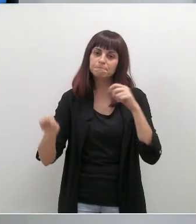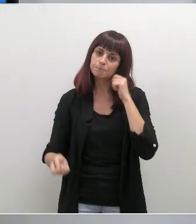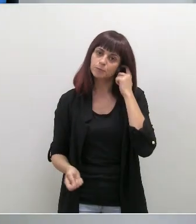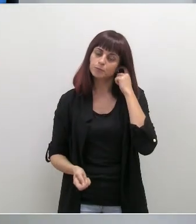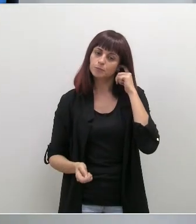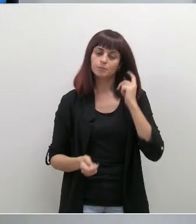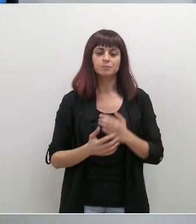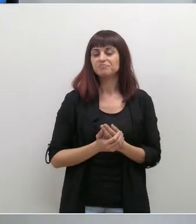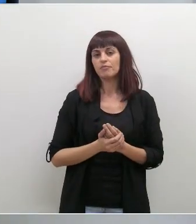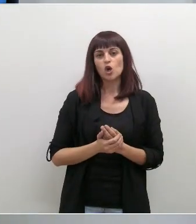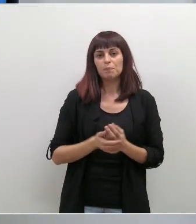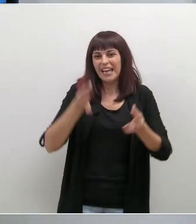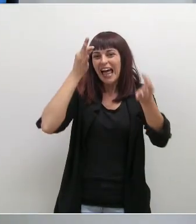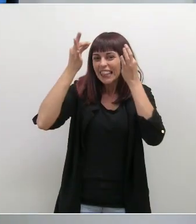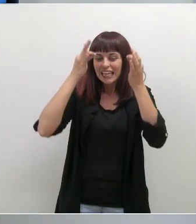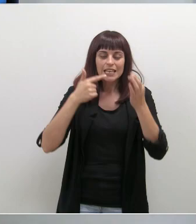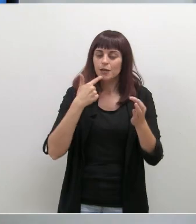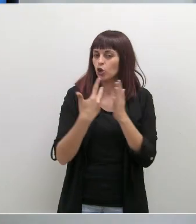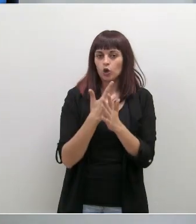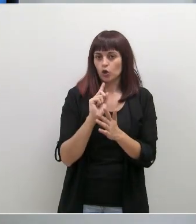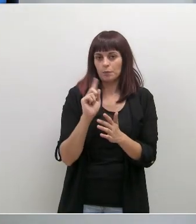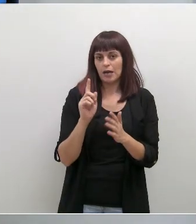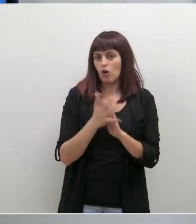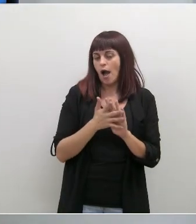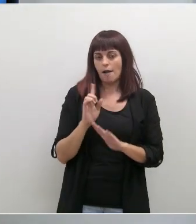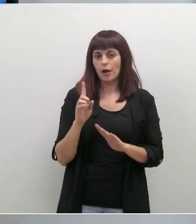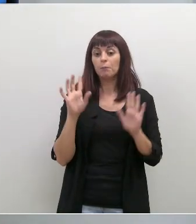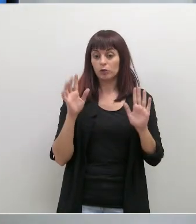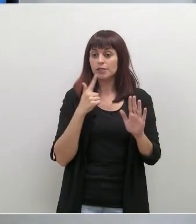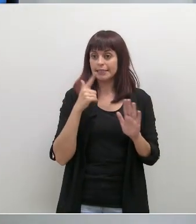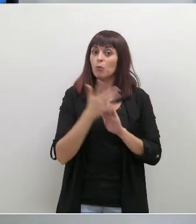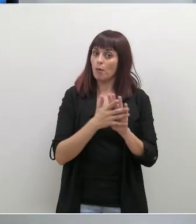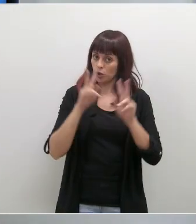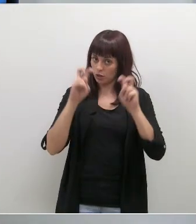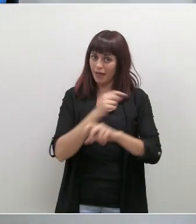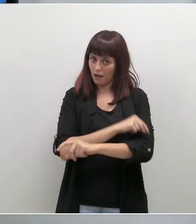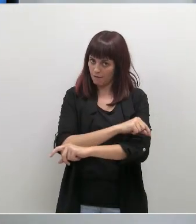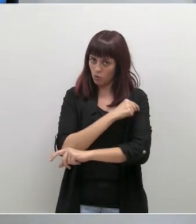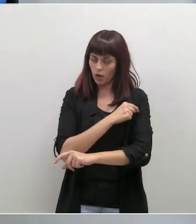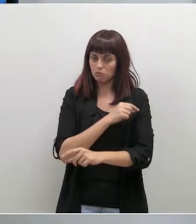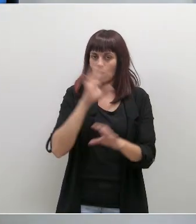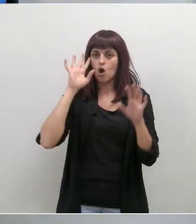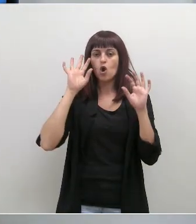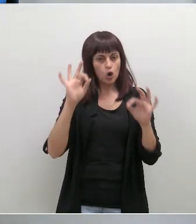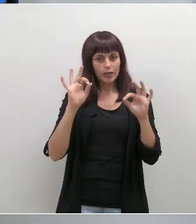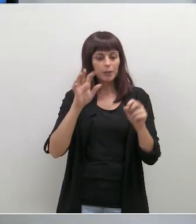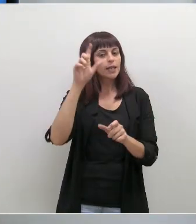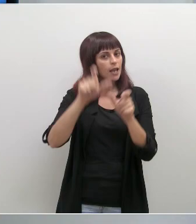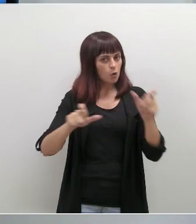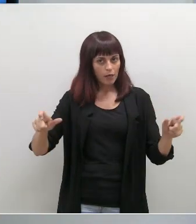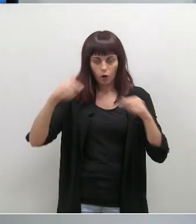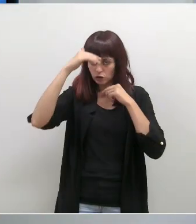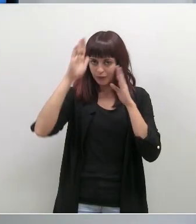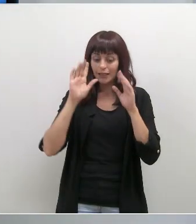De forma pormenorizada no se vio, pero sí se está trabajando la ponencia de vacunas en eso. Lógicamente se va a atender a la población